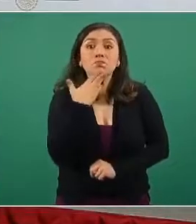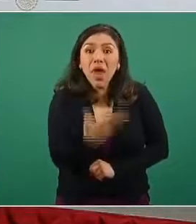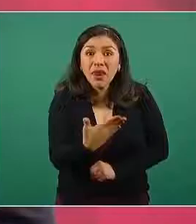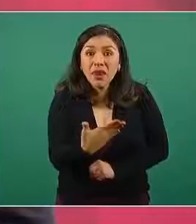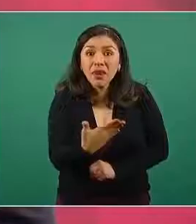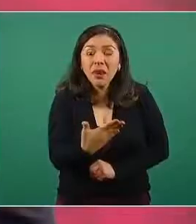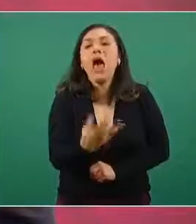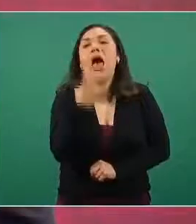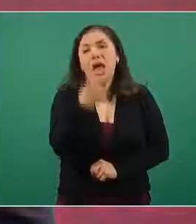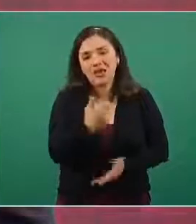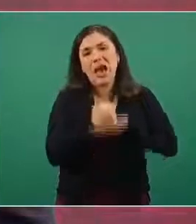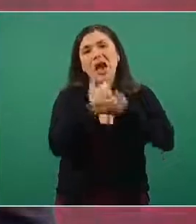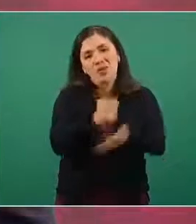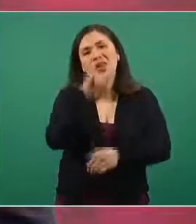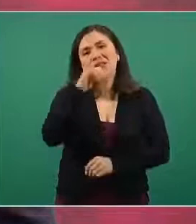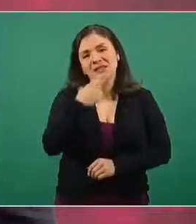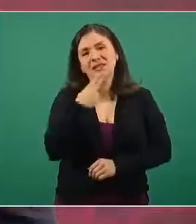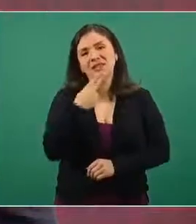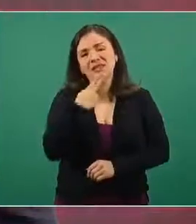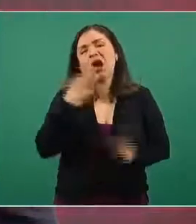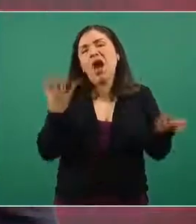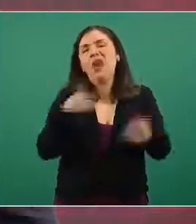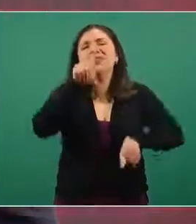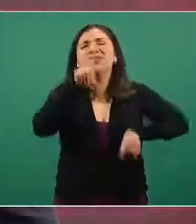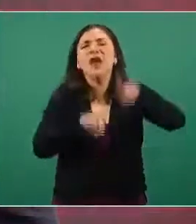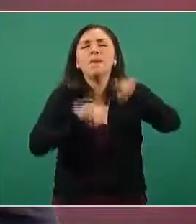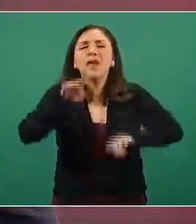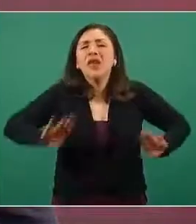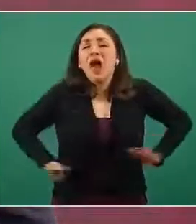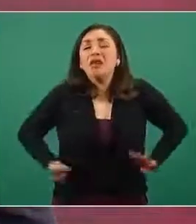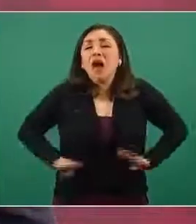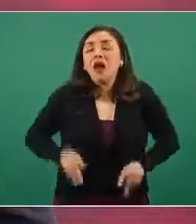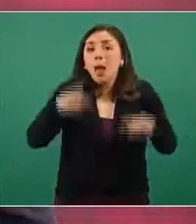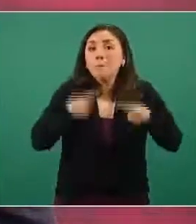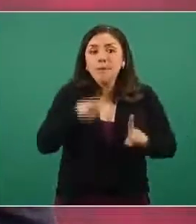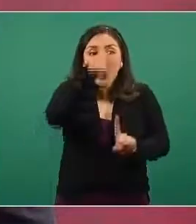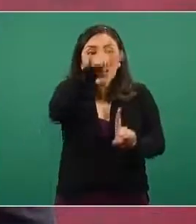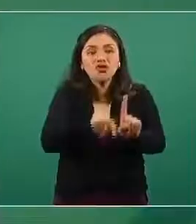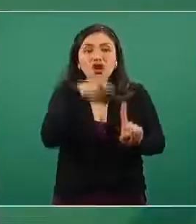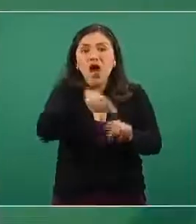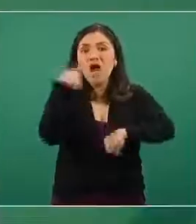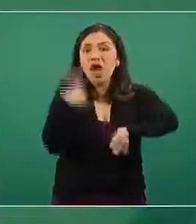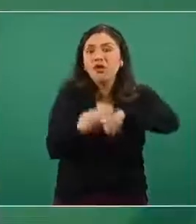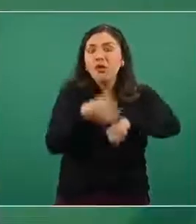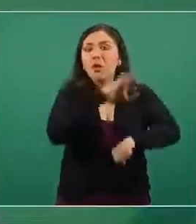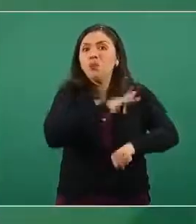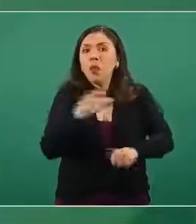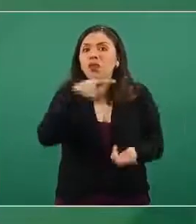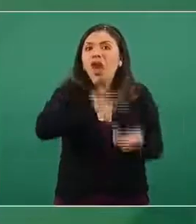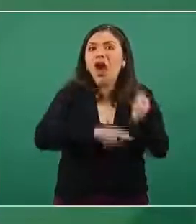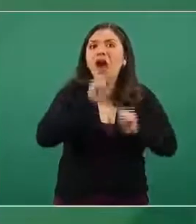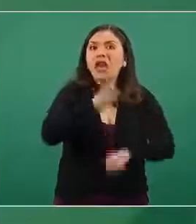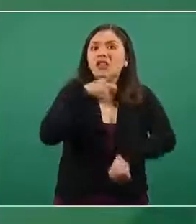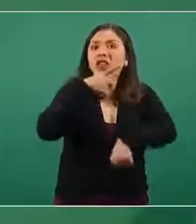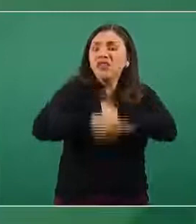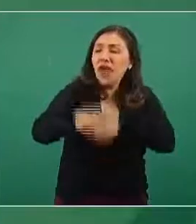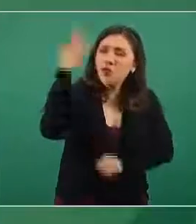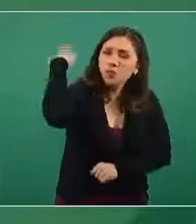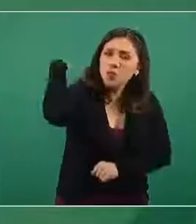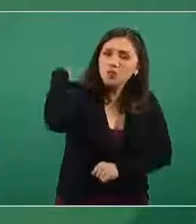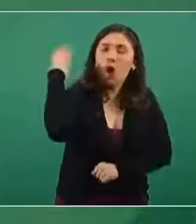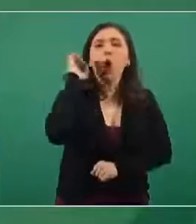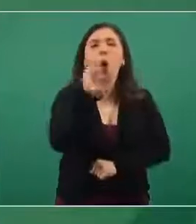también depende de las características clínicas o de las complicaciones que la persona pueda tener o del daño pulmonar que ya puede